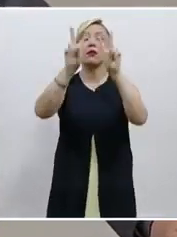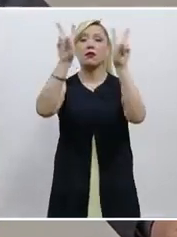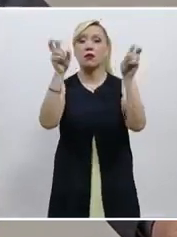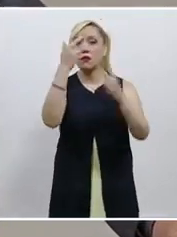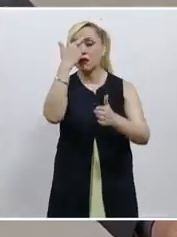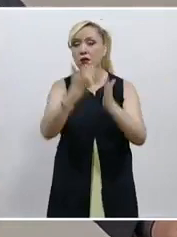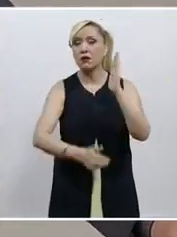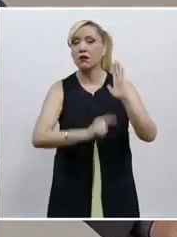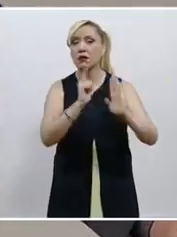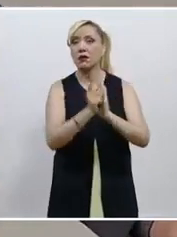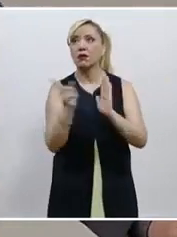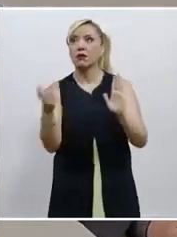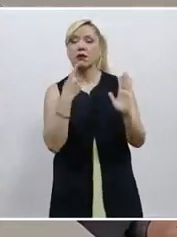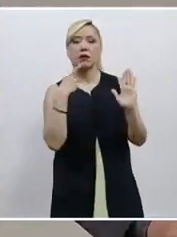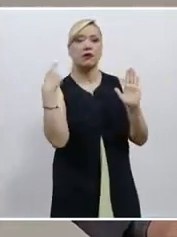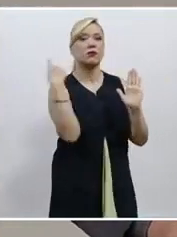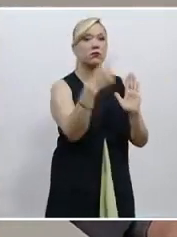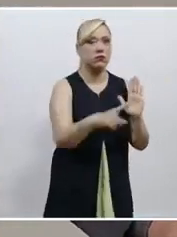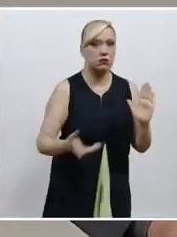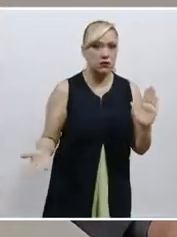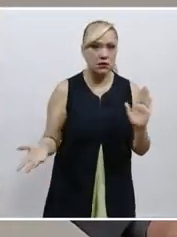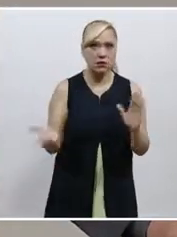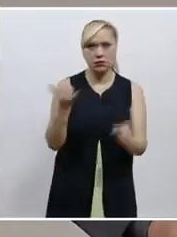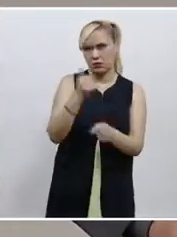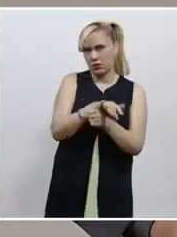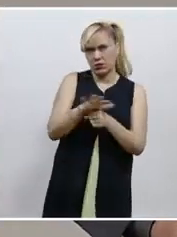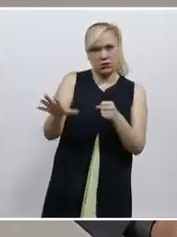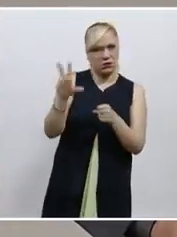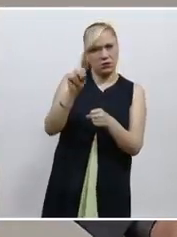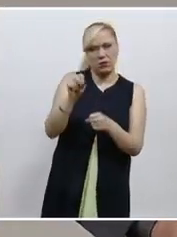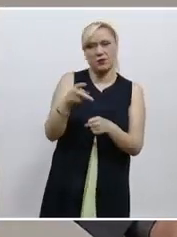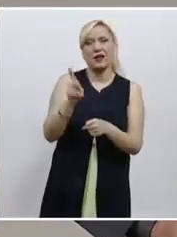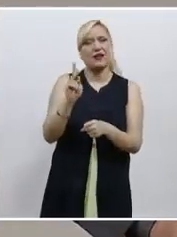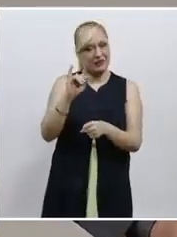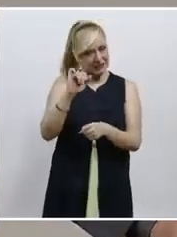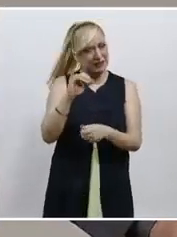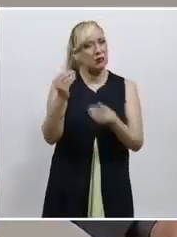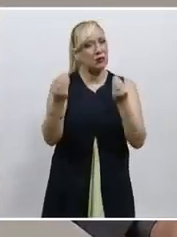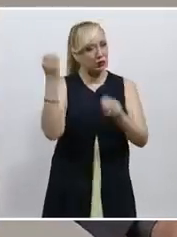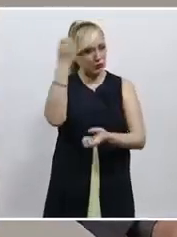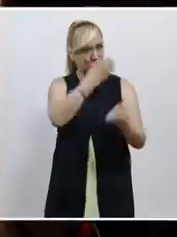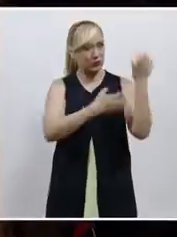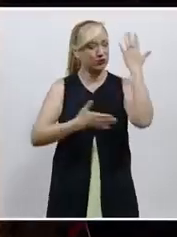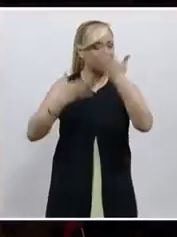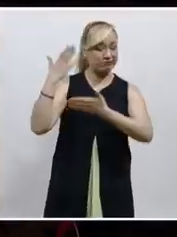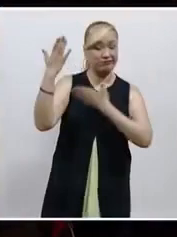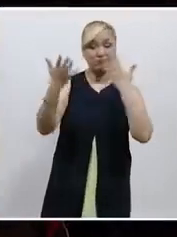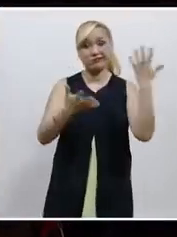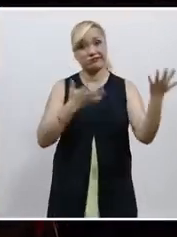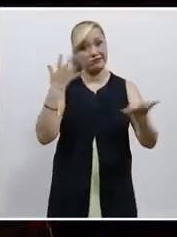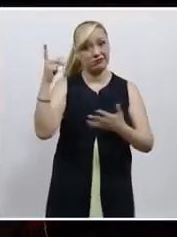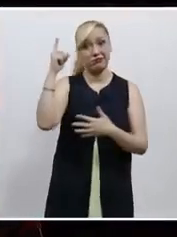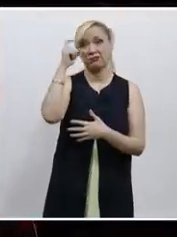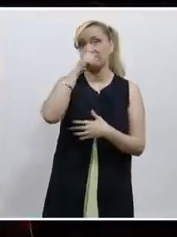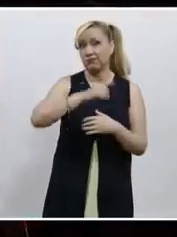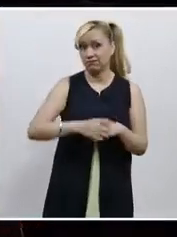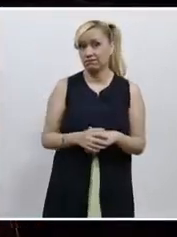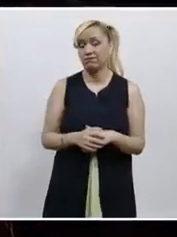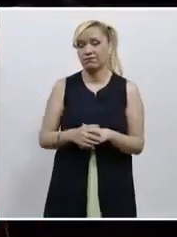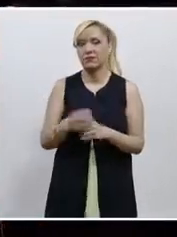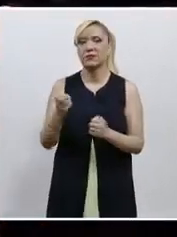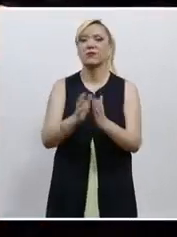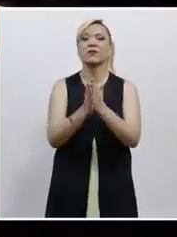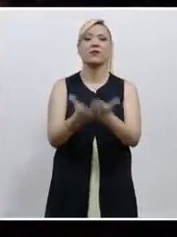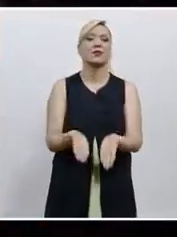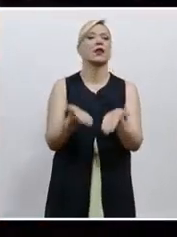del acto reclamado. No digo que sea imposible, pero sí llega a ser complejo. Durante la presentación del libro en la